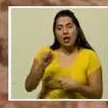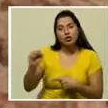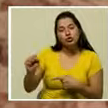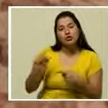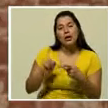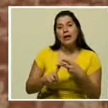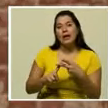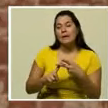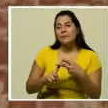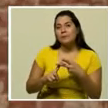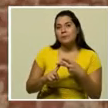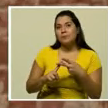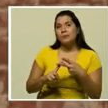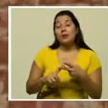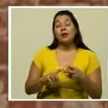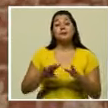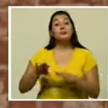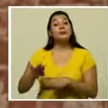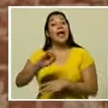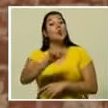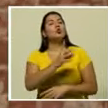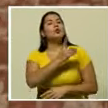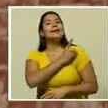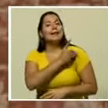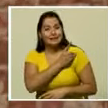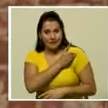Seguro Social. Tanto la Junta Directiva como el